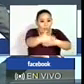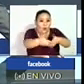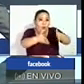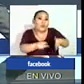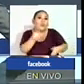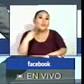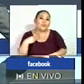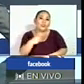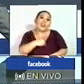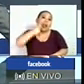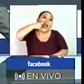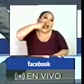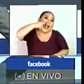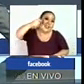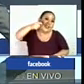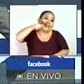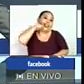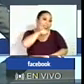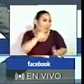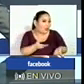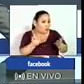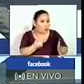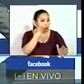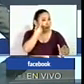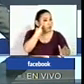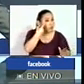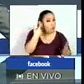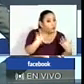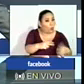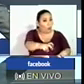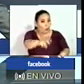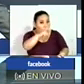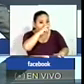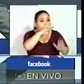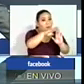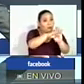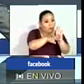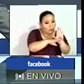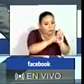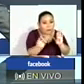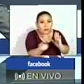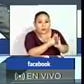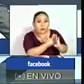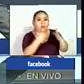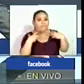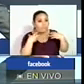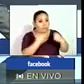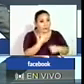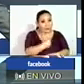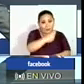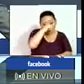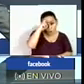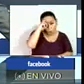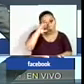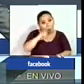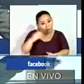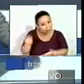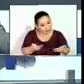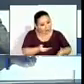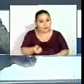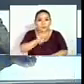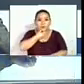odontológicas que deben adoptar estrictos protocolos de bioseguridad para garantizar la salud del personal y de sus pacientes. Con esto